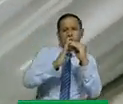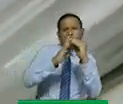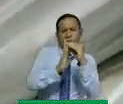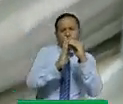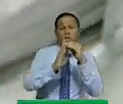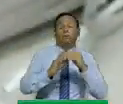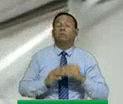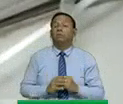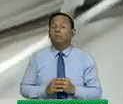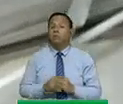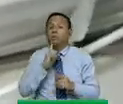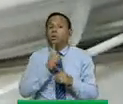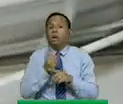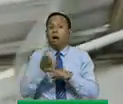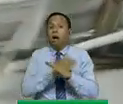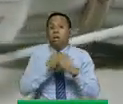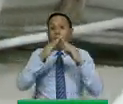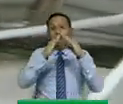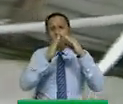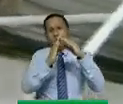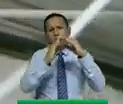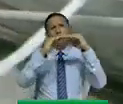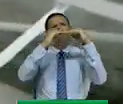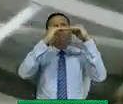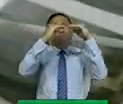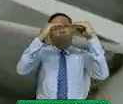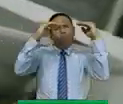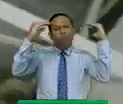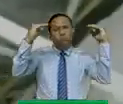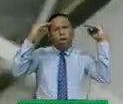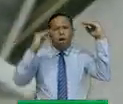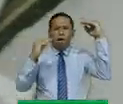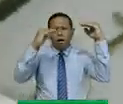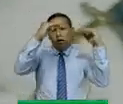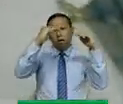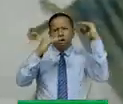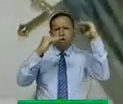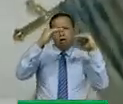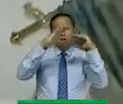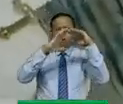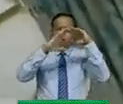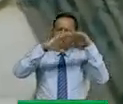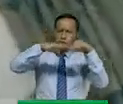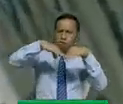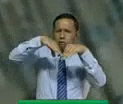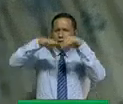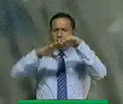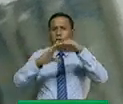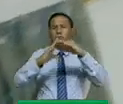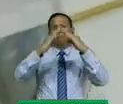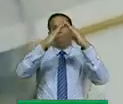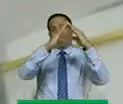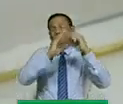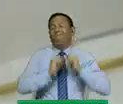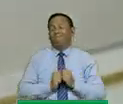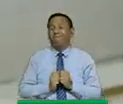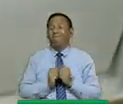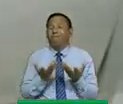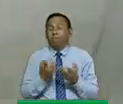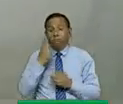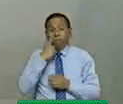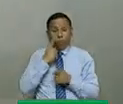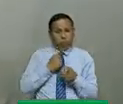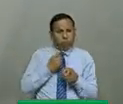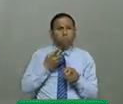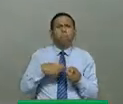algunas planchas de yeso que quedaron con la estructura doblada, y esas planchas se encuentran en el exterior. Pero aquí también hubo